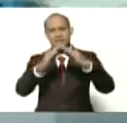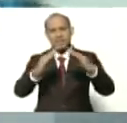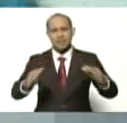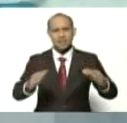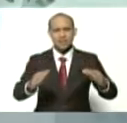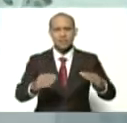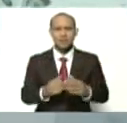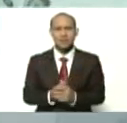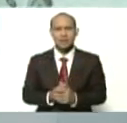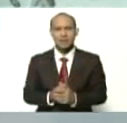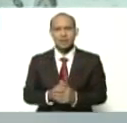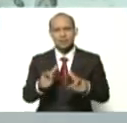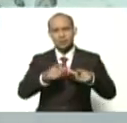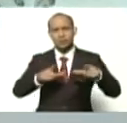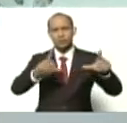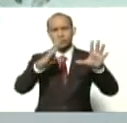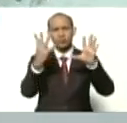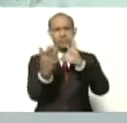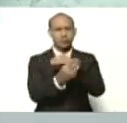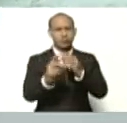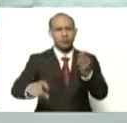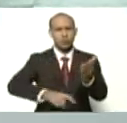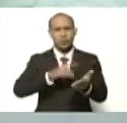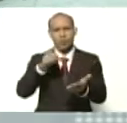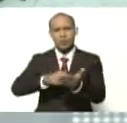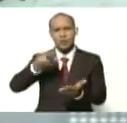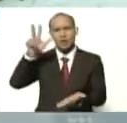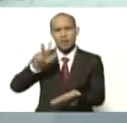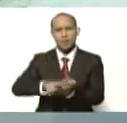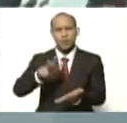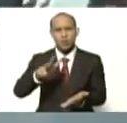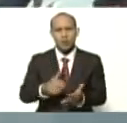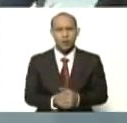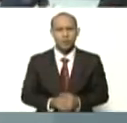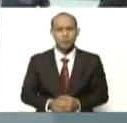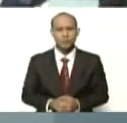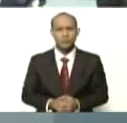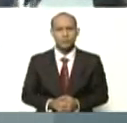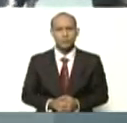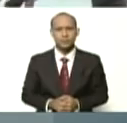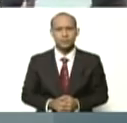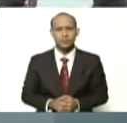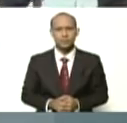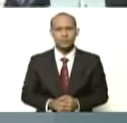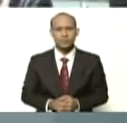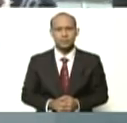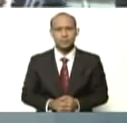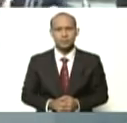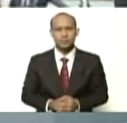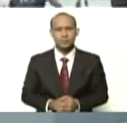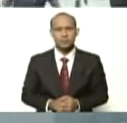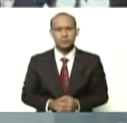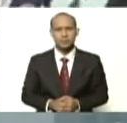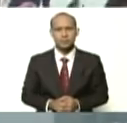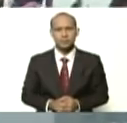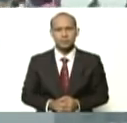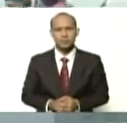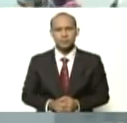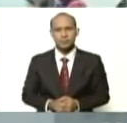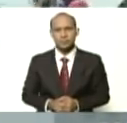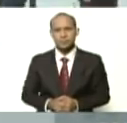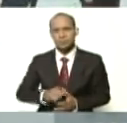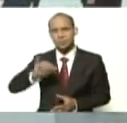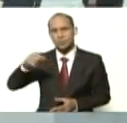y su recuperación integral ha aprobado el plan la haya juan la haya